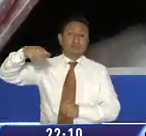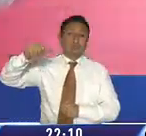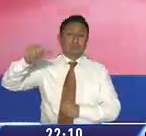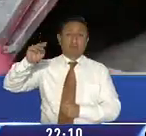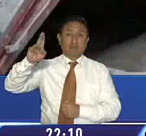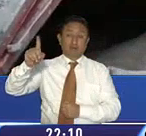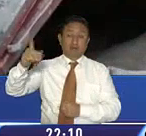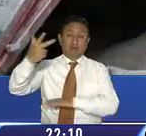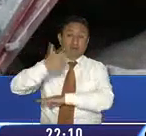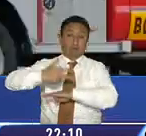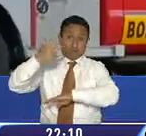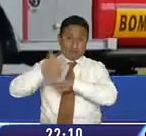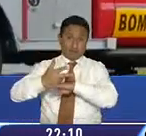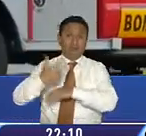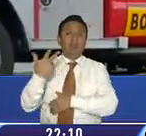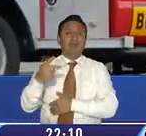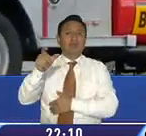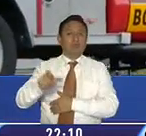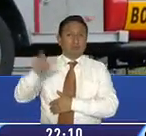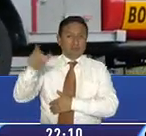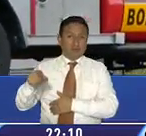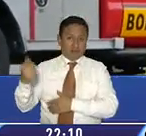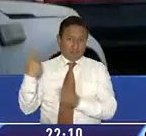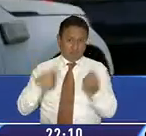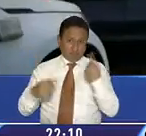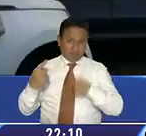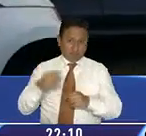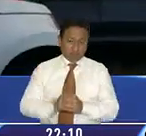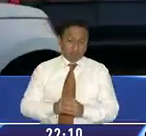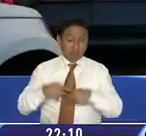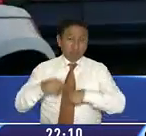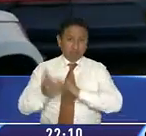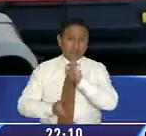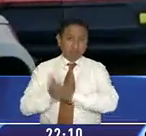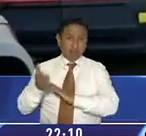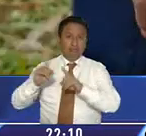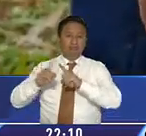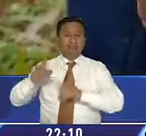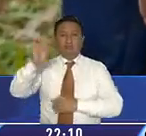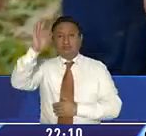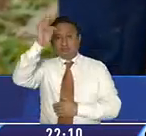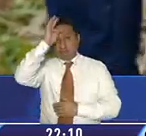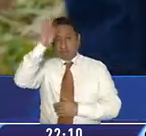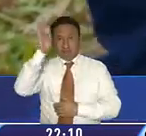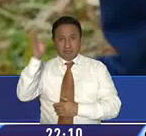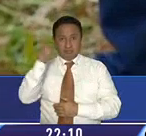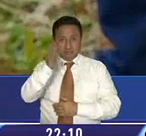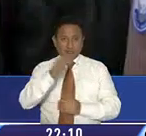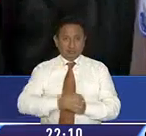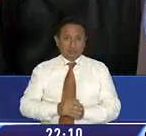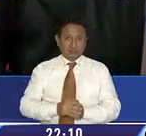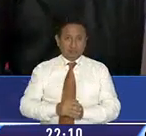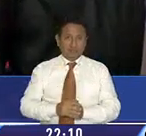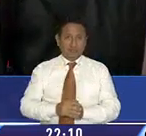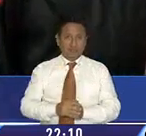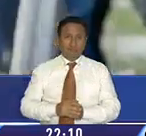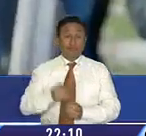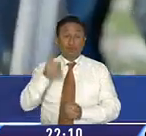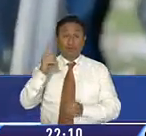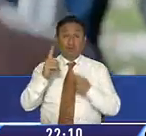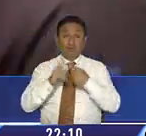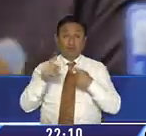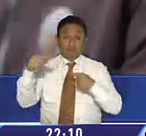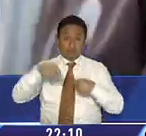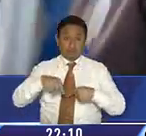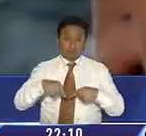en Chimborazo. 3 personas habrían resultado heridas y trasladadas a casas de salud. Una de ellas, aún con varios golpes,